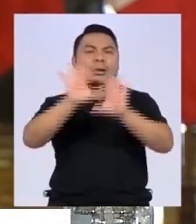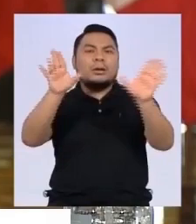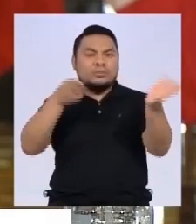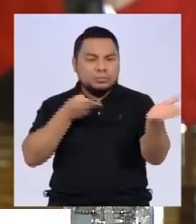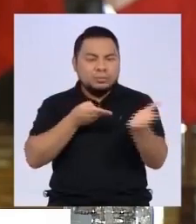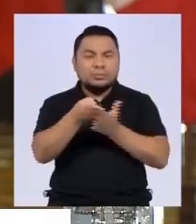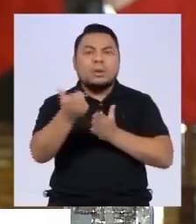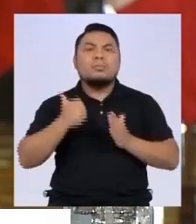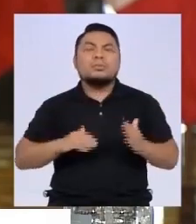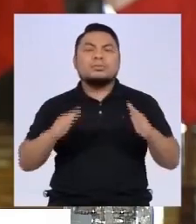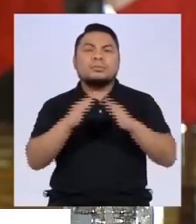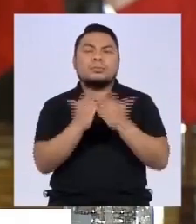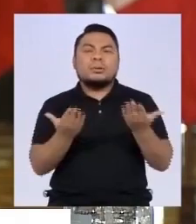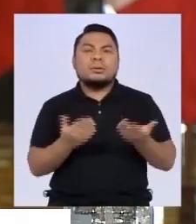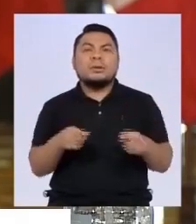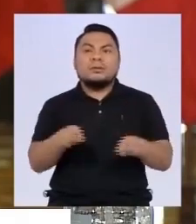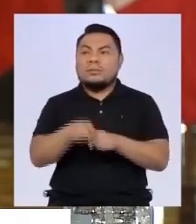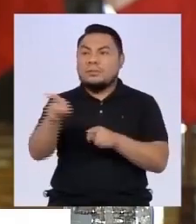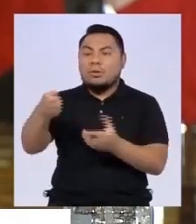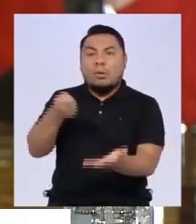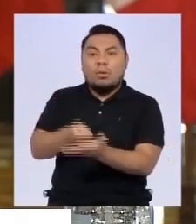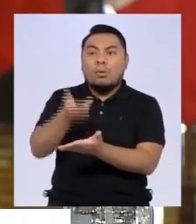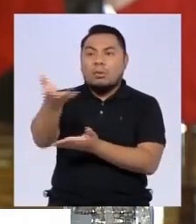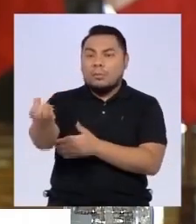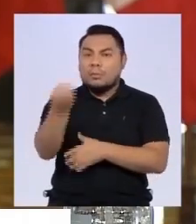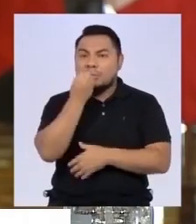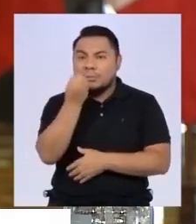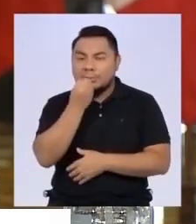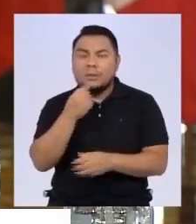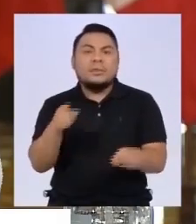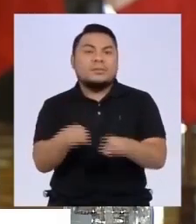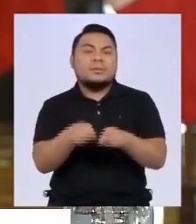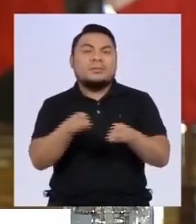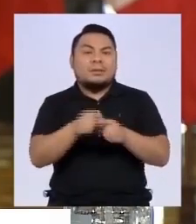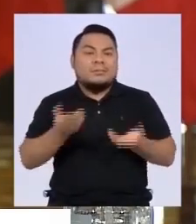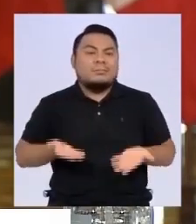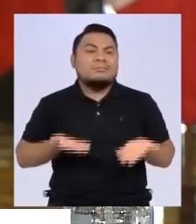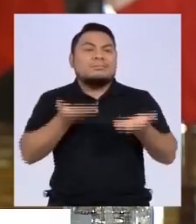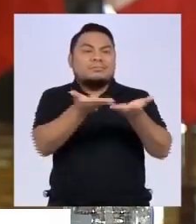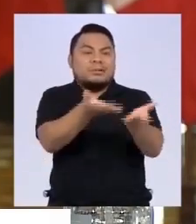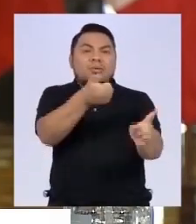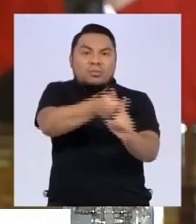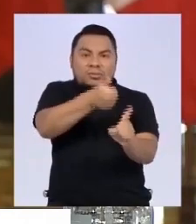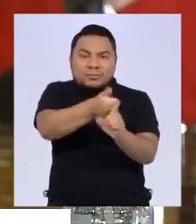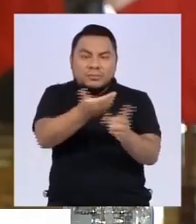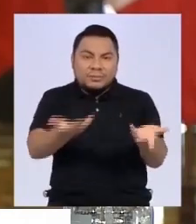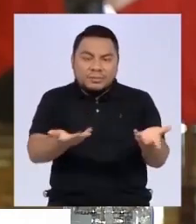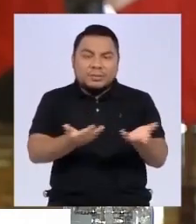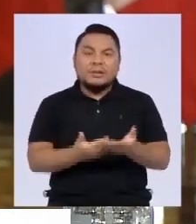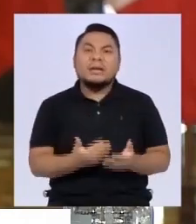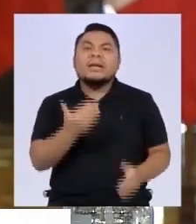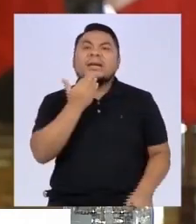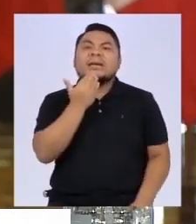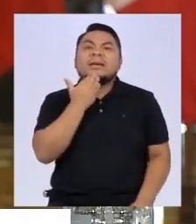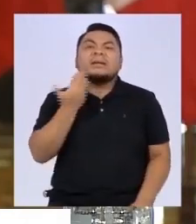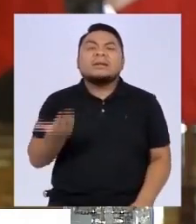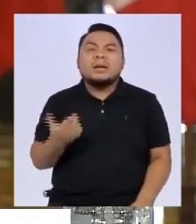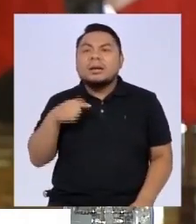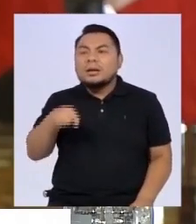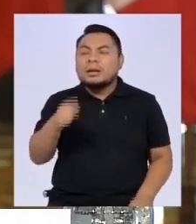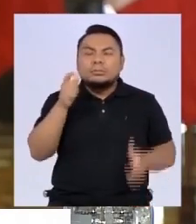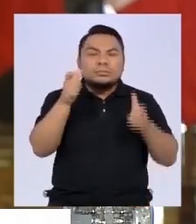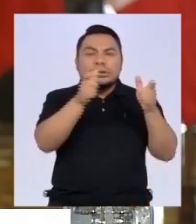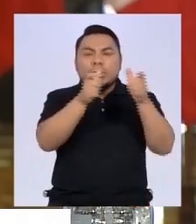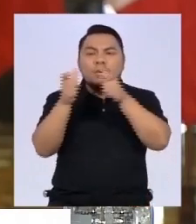los municipios, tanto la compra de los alimentos como la entrega que corresponde. ¿Y quién puede hacer la verificación de ese